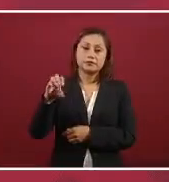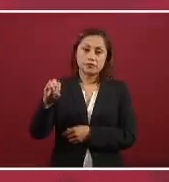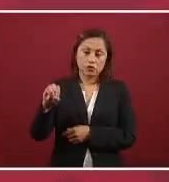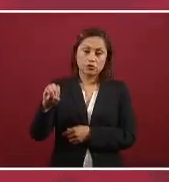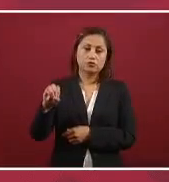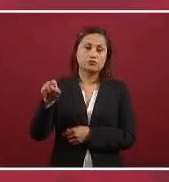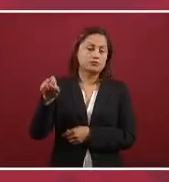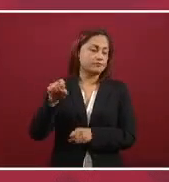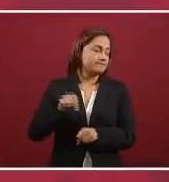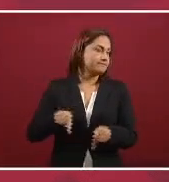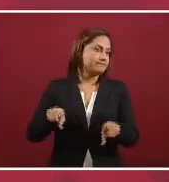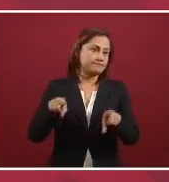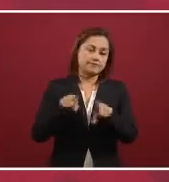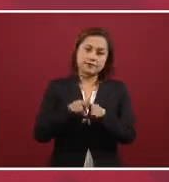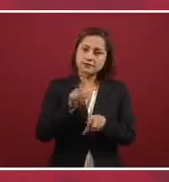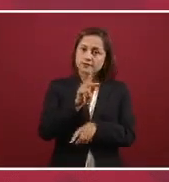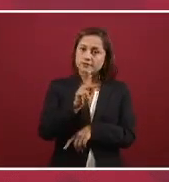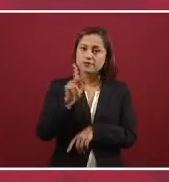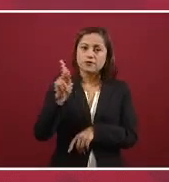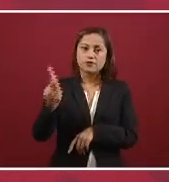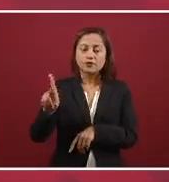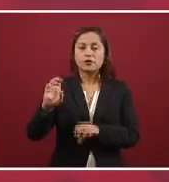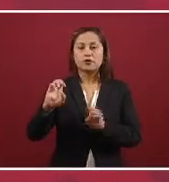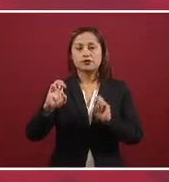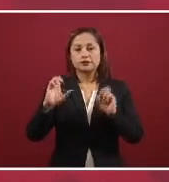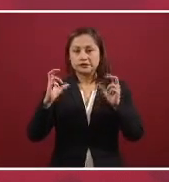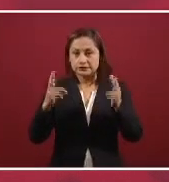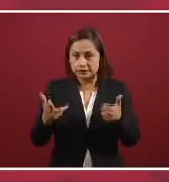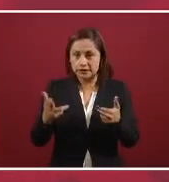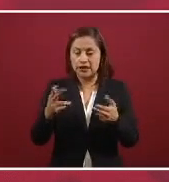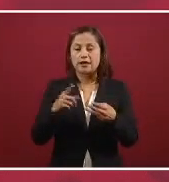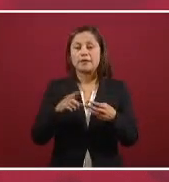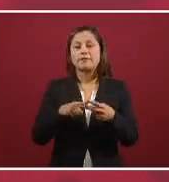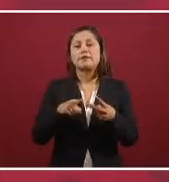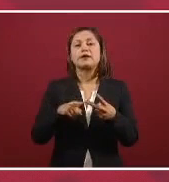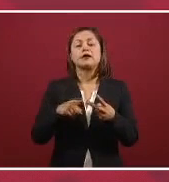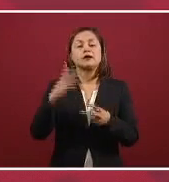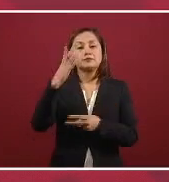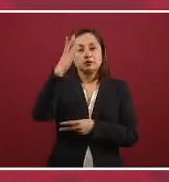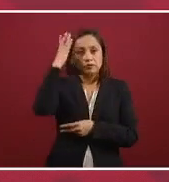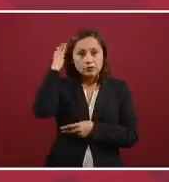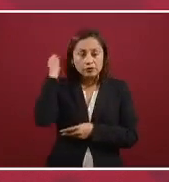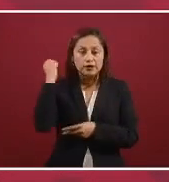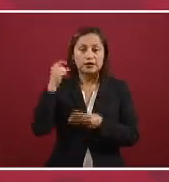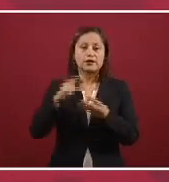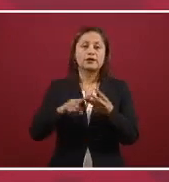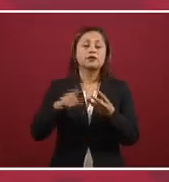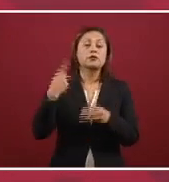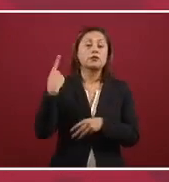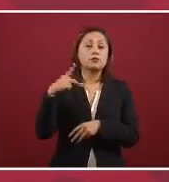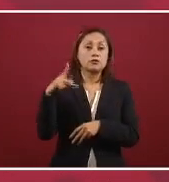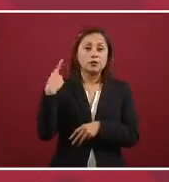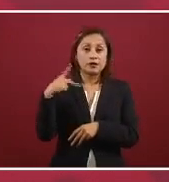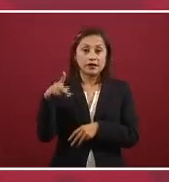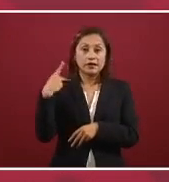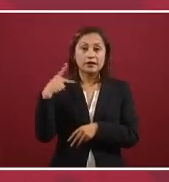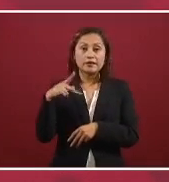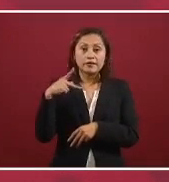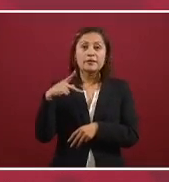y Chiapas y Morelos y Puebla todavía hay